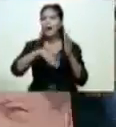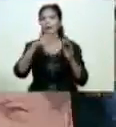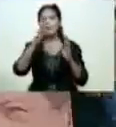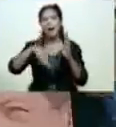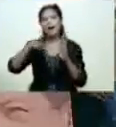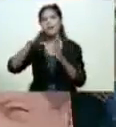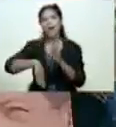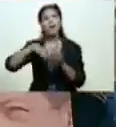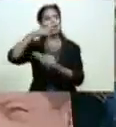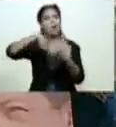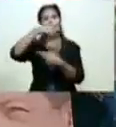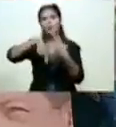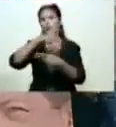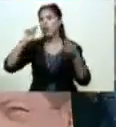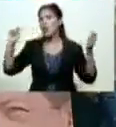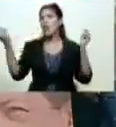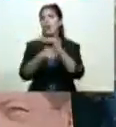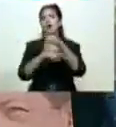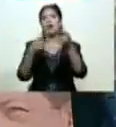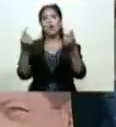Revolución económica